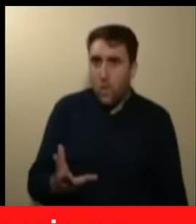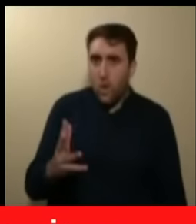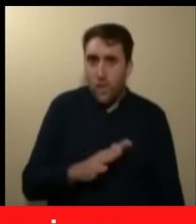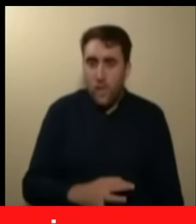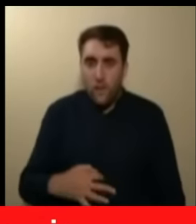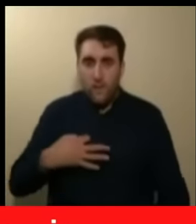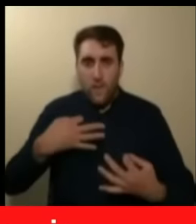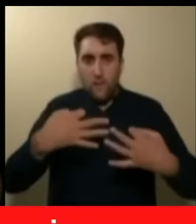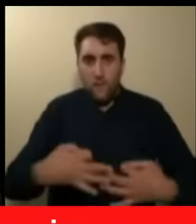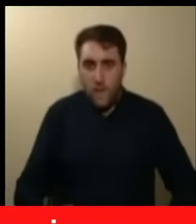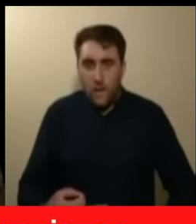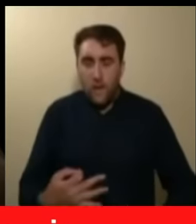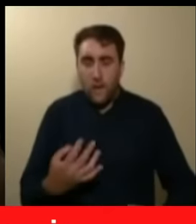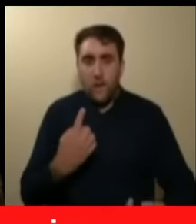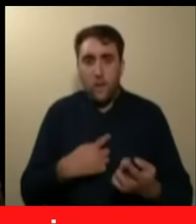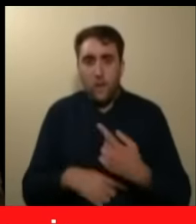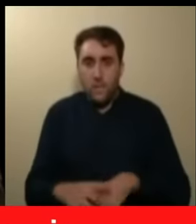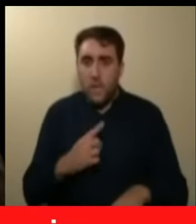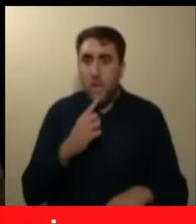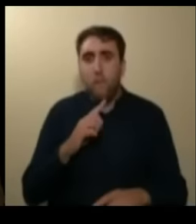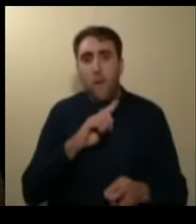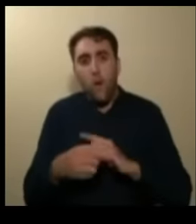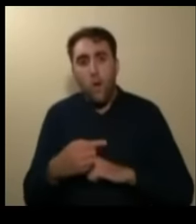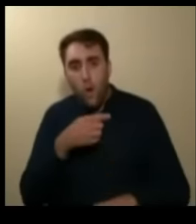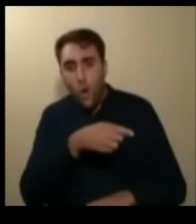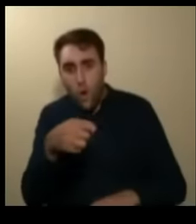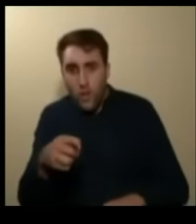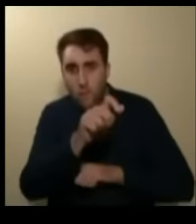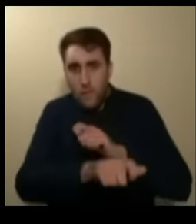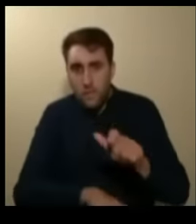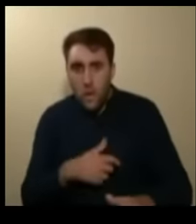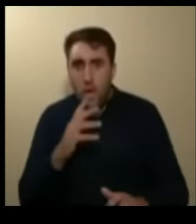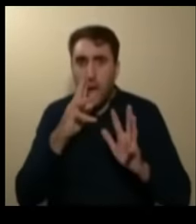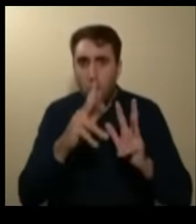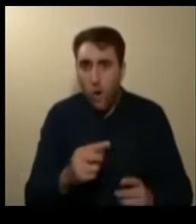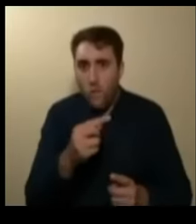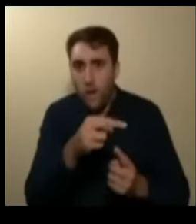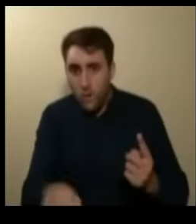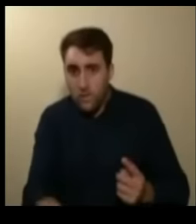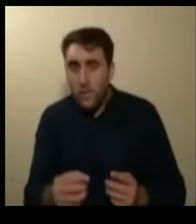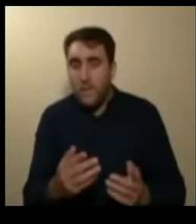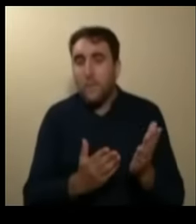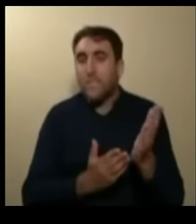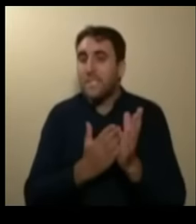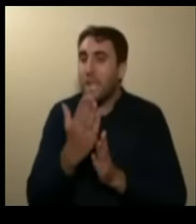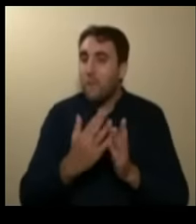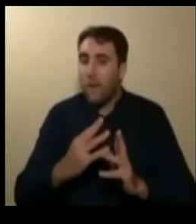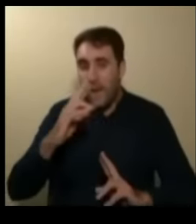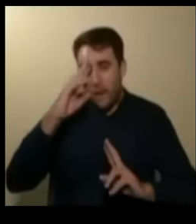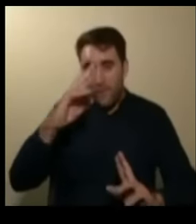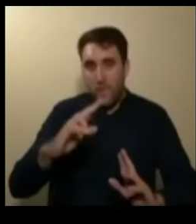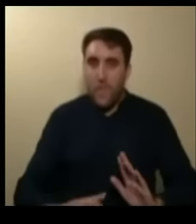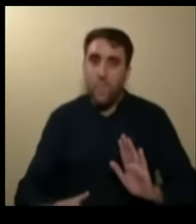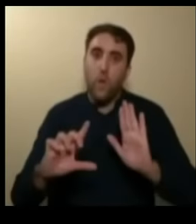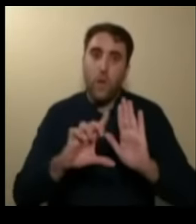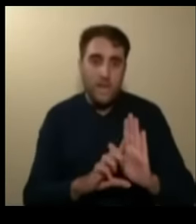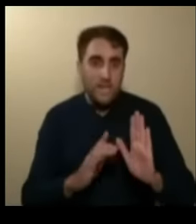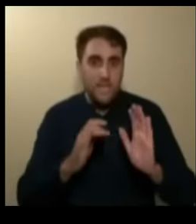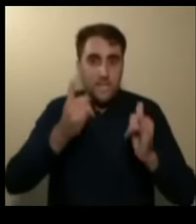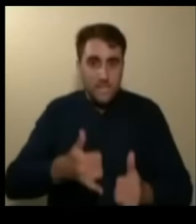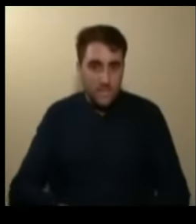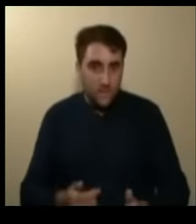a la delincuencia poniendo a los mismos en prisión, vamos a seguir ese camino, respetando, por supuesto, la ley, respetando